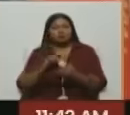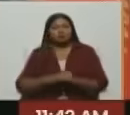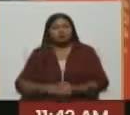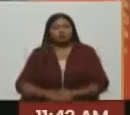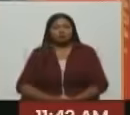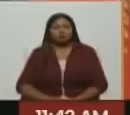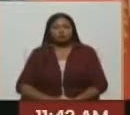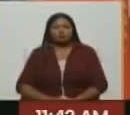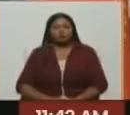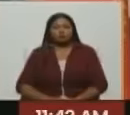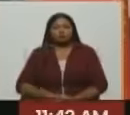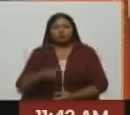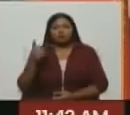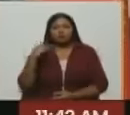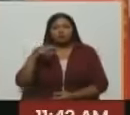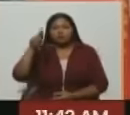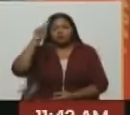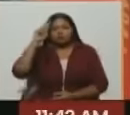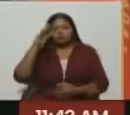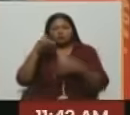y eso tiene una razón.